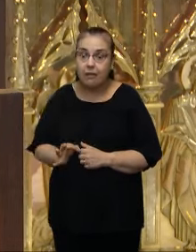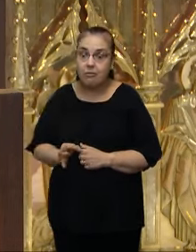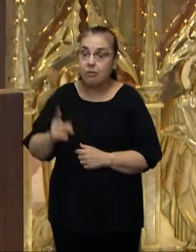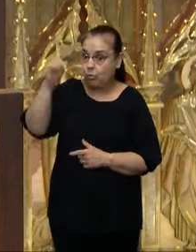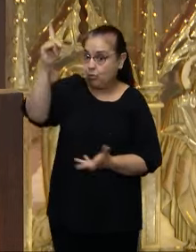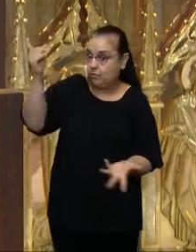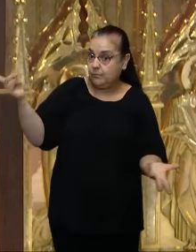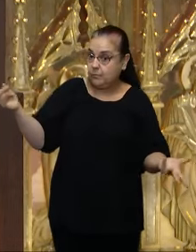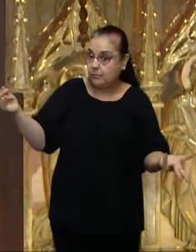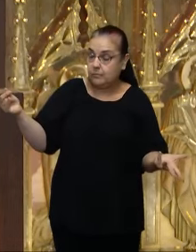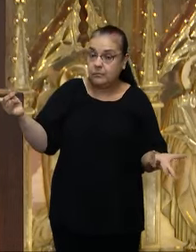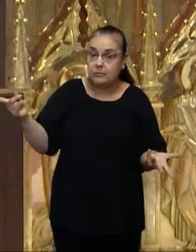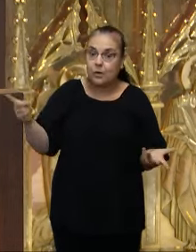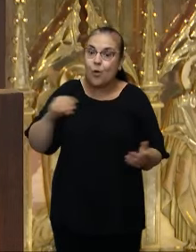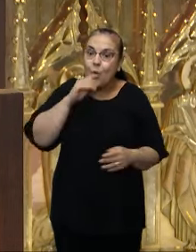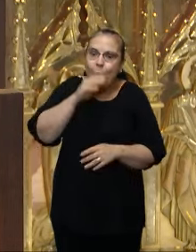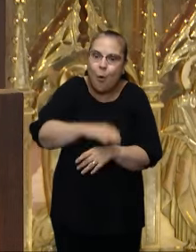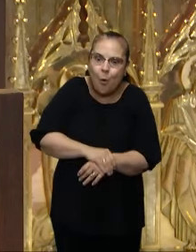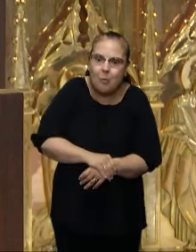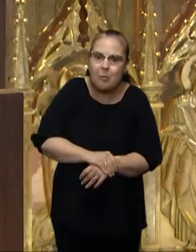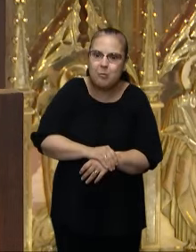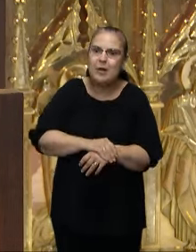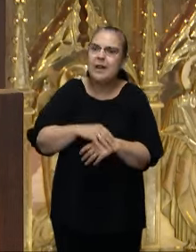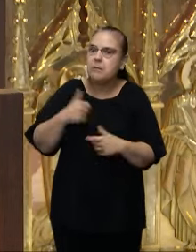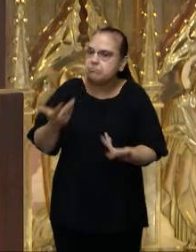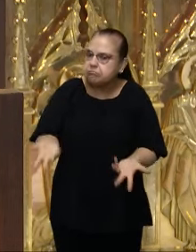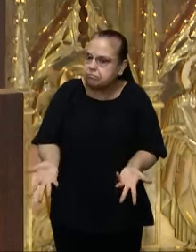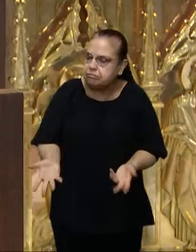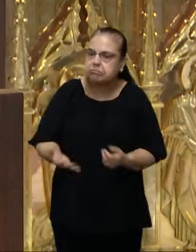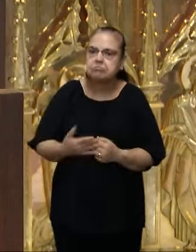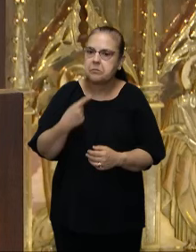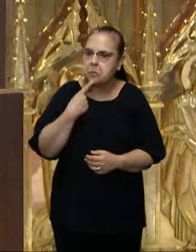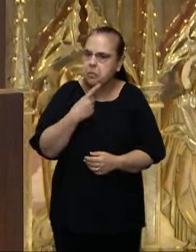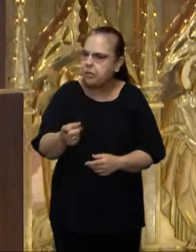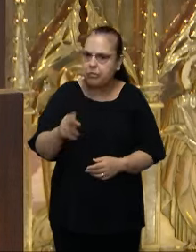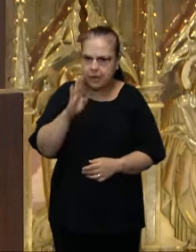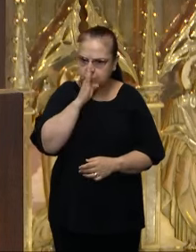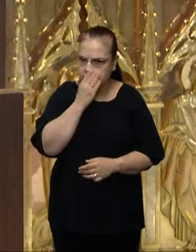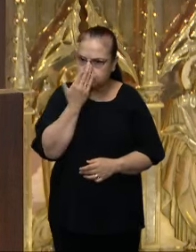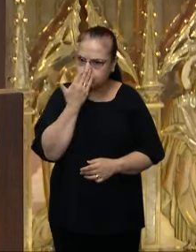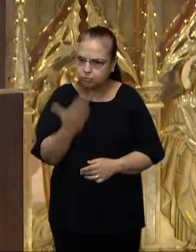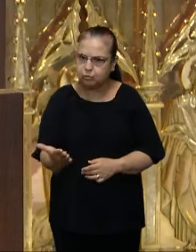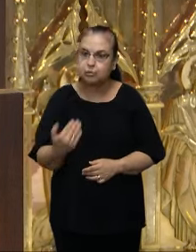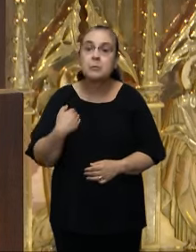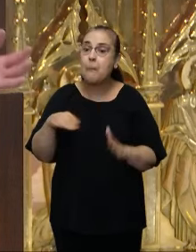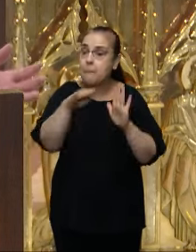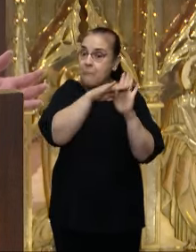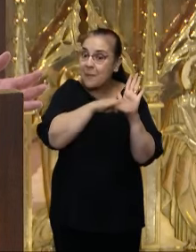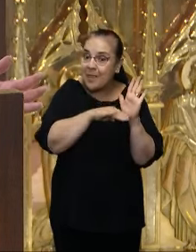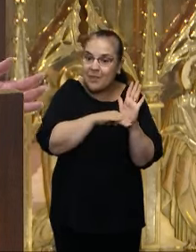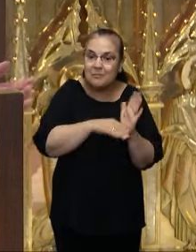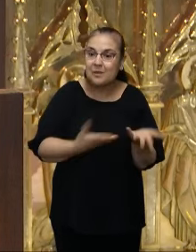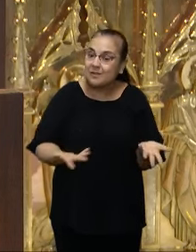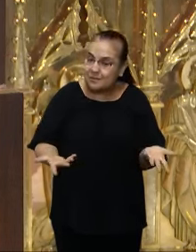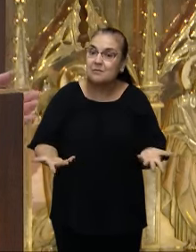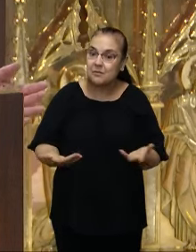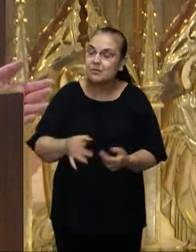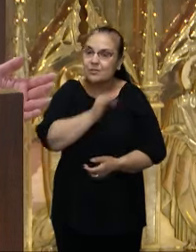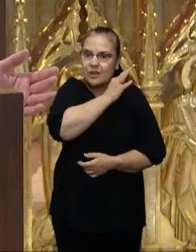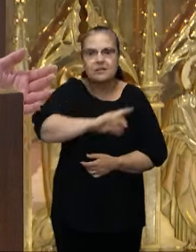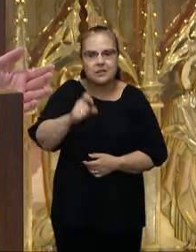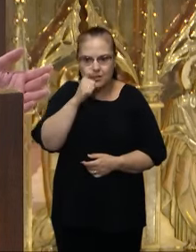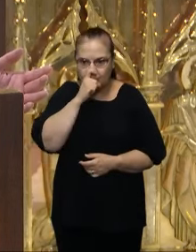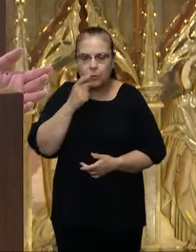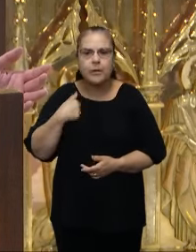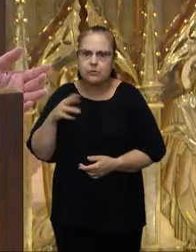Dios y cumplía a rajatabla, según él nos dice, con toda sinceridad, los mandamientos, cuando el Señor se los recuerda. Y pues sí,